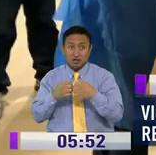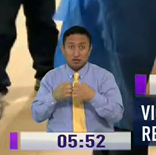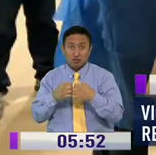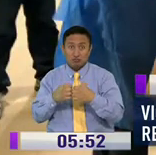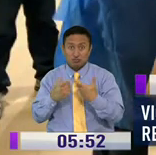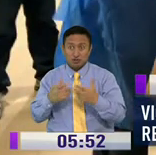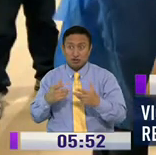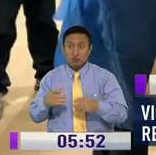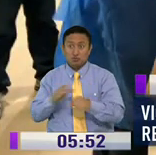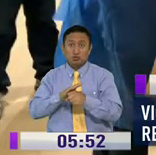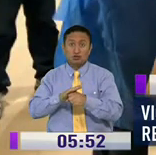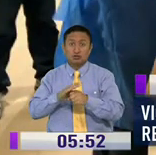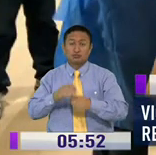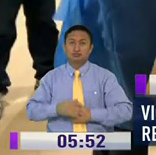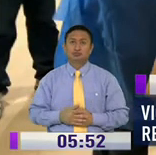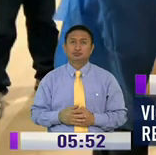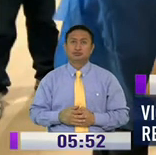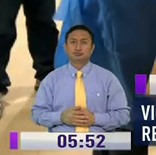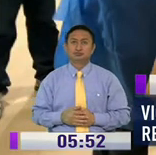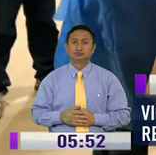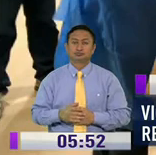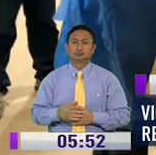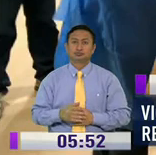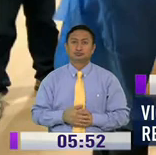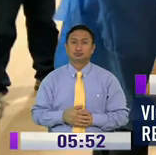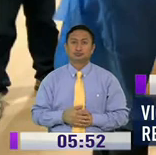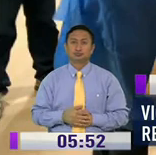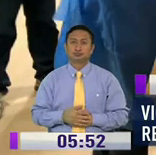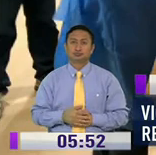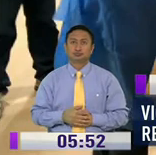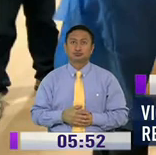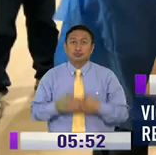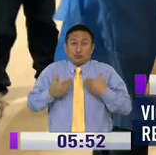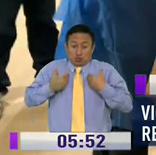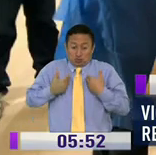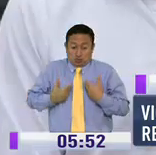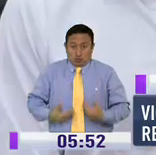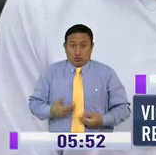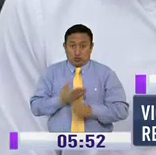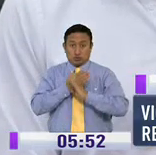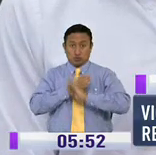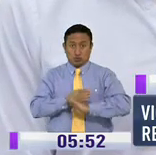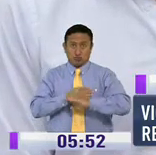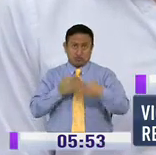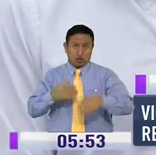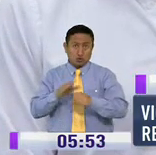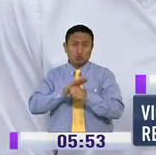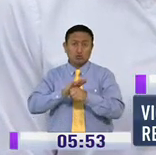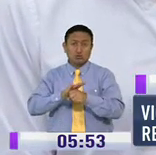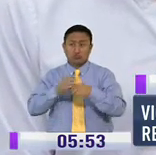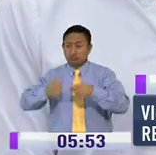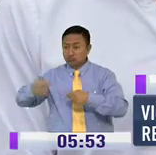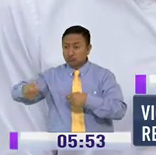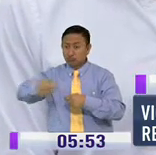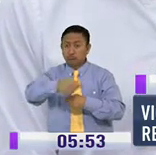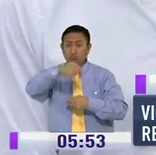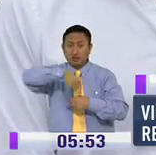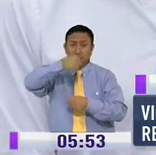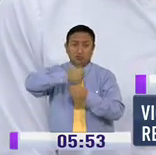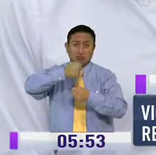para atender la emergencia. Tenemos suficientes trajes de bioprotección para el personal de salud que trabaja